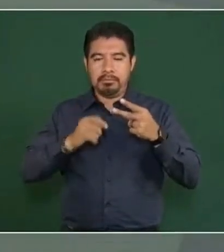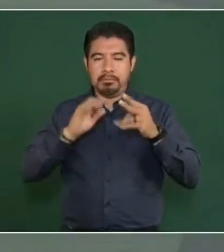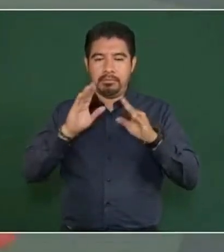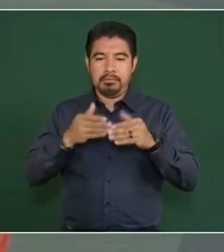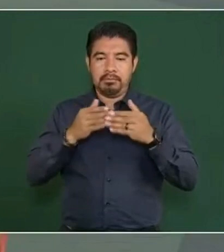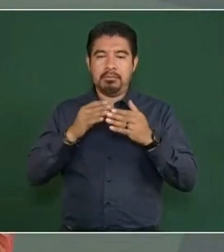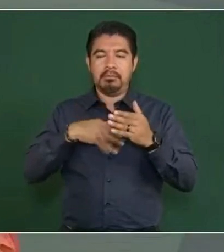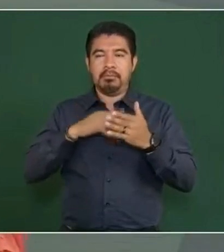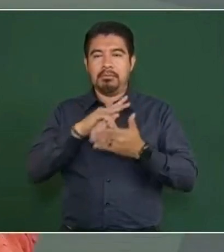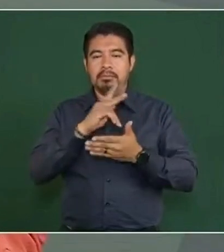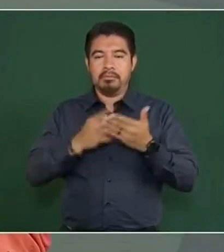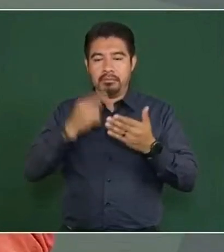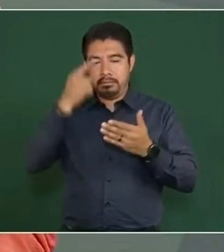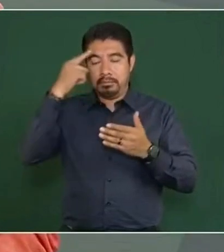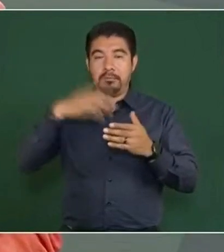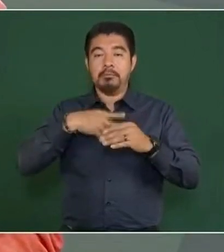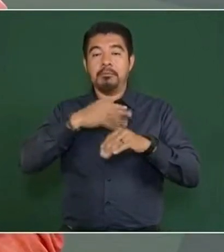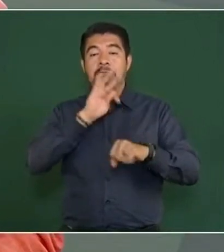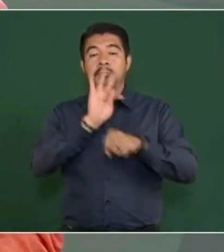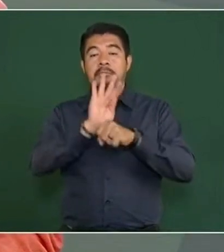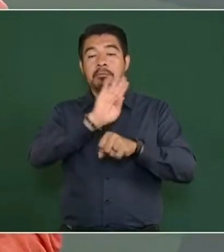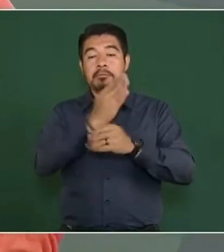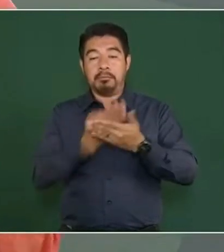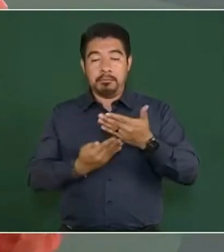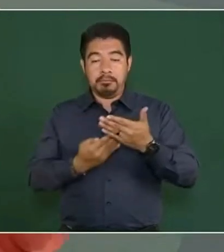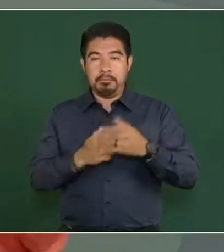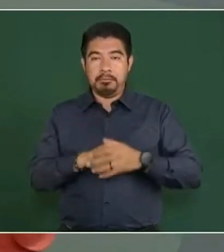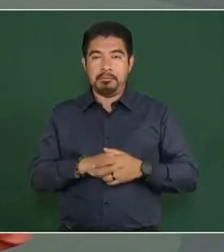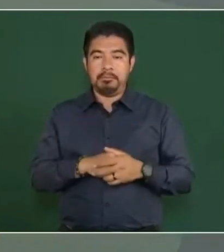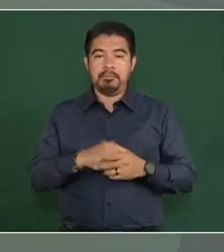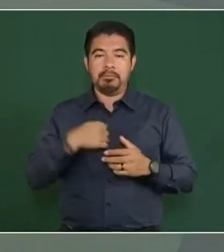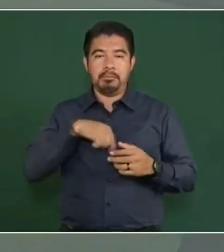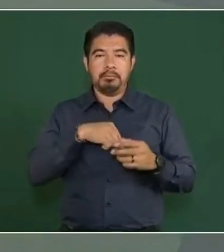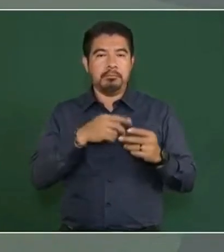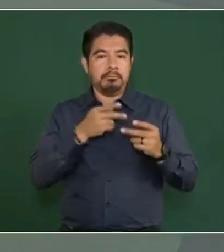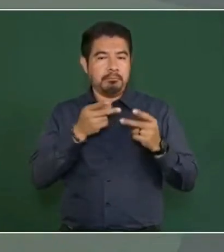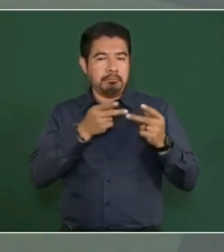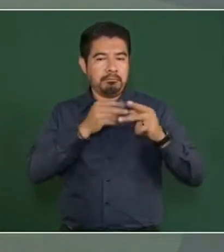un plan de bienestar, porque si nos vamos